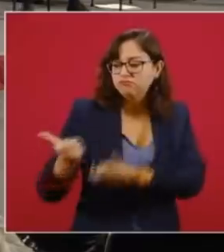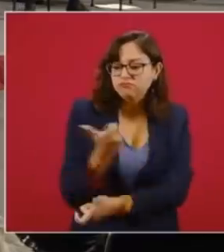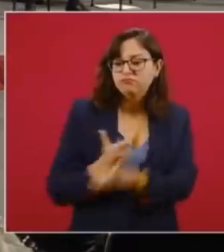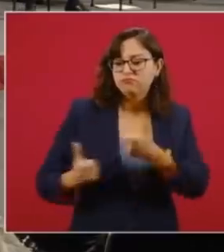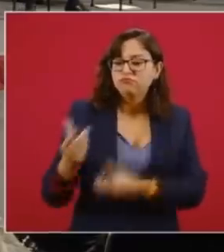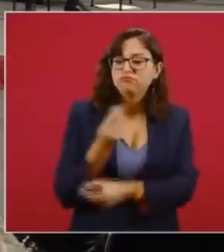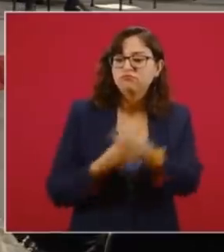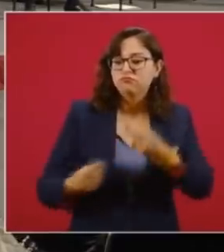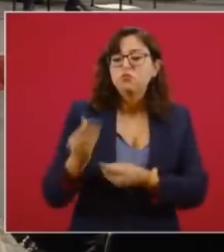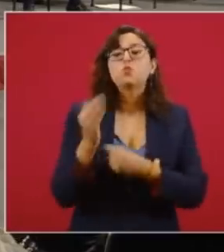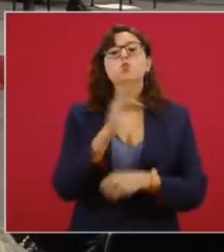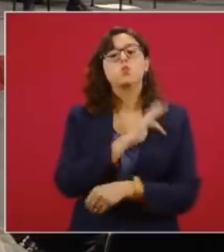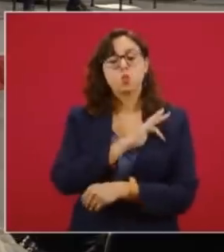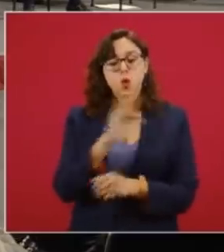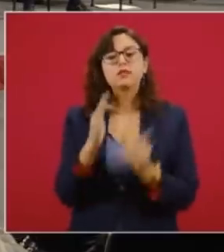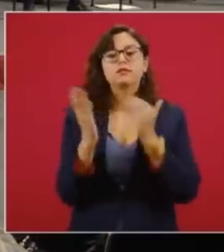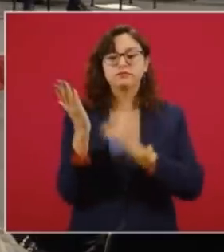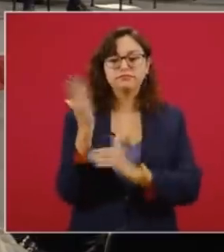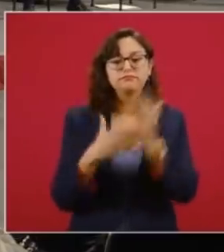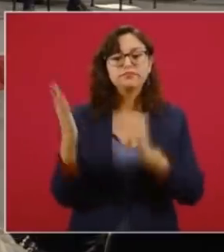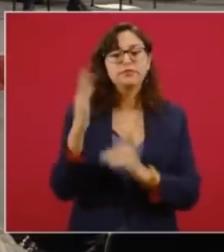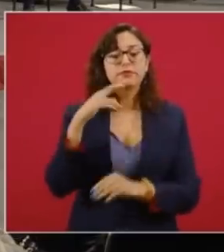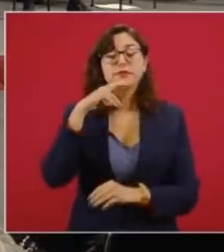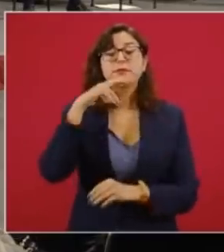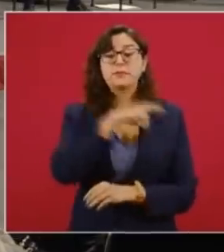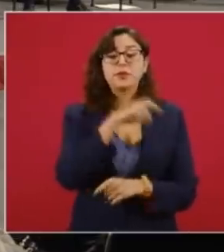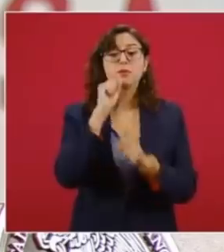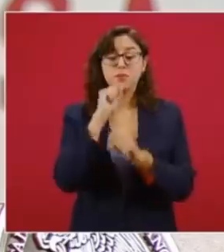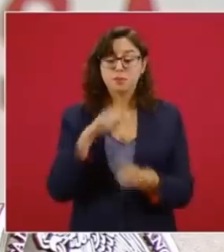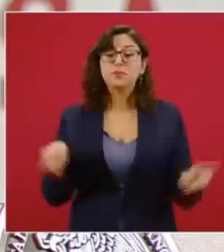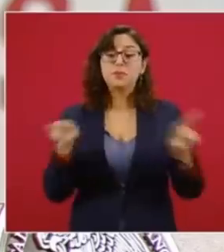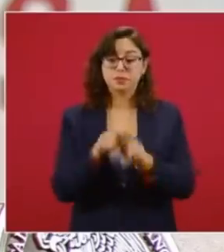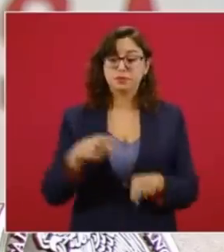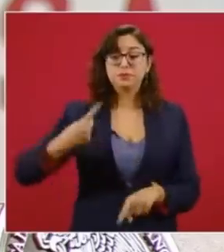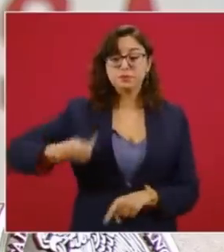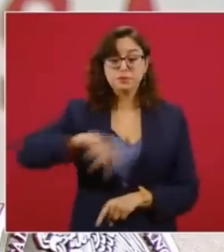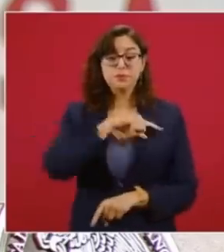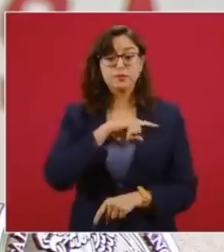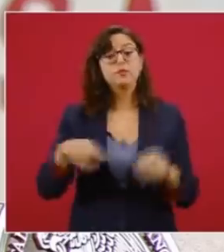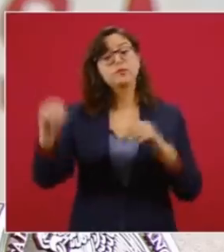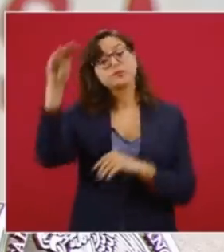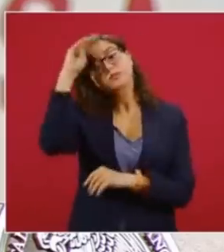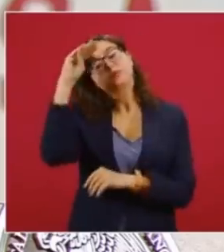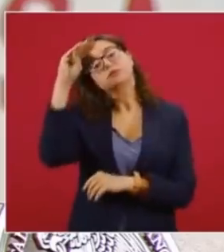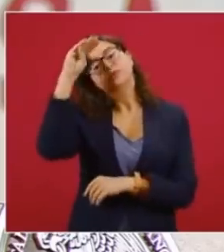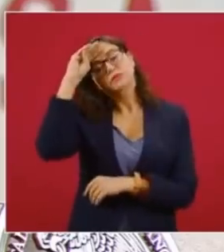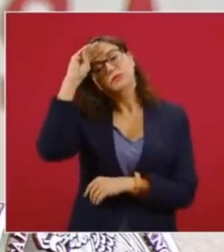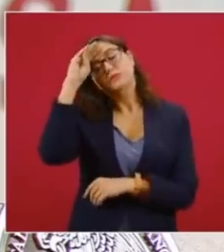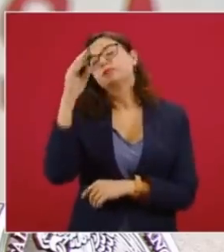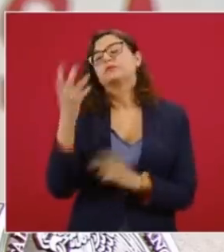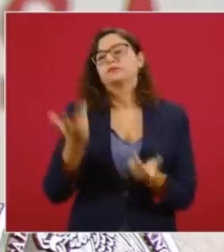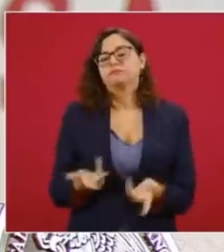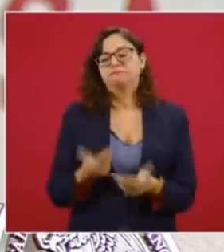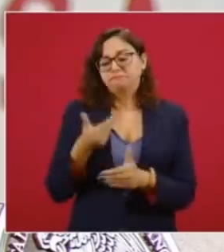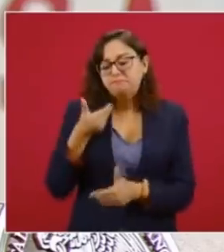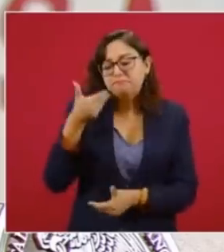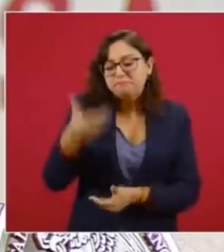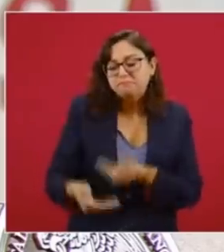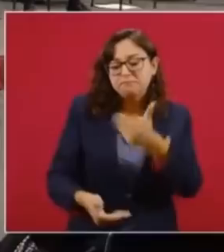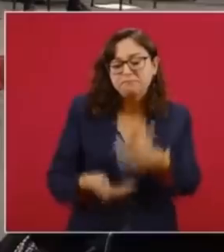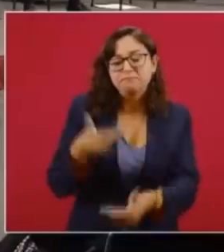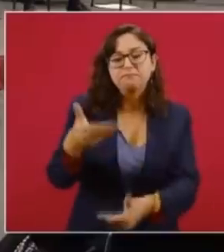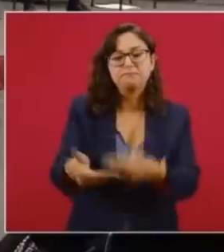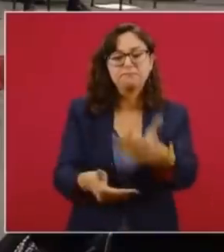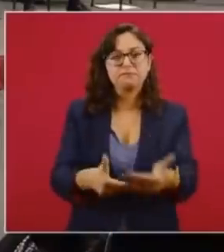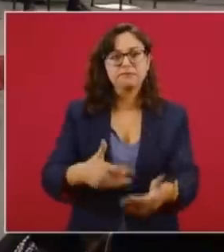de lo que hoy se va, y que definitivamente creemos que este va a ser uno de los pasos que tenemos que dar